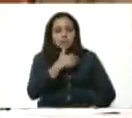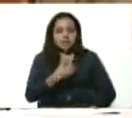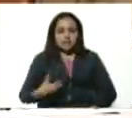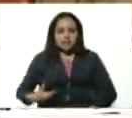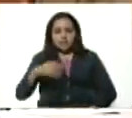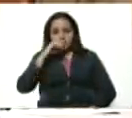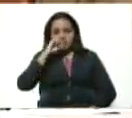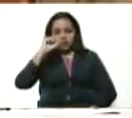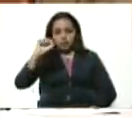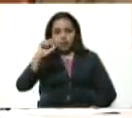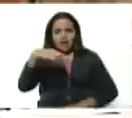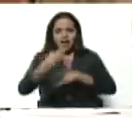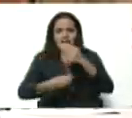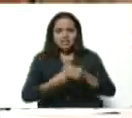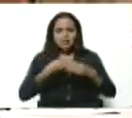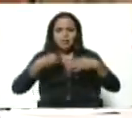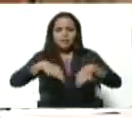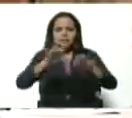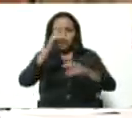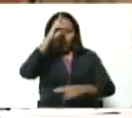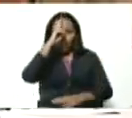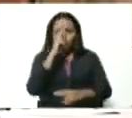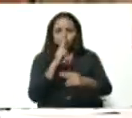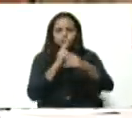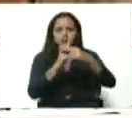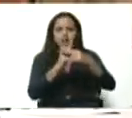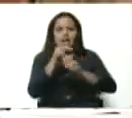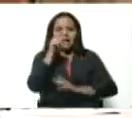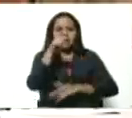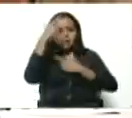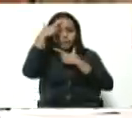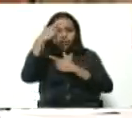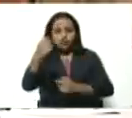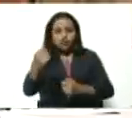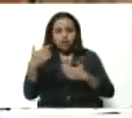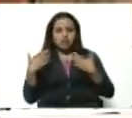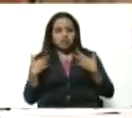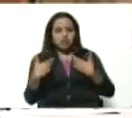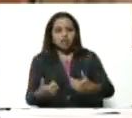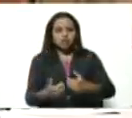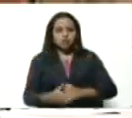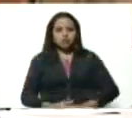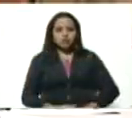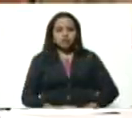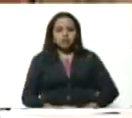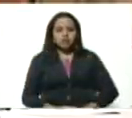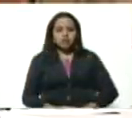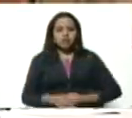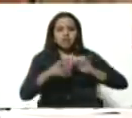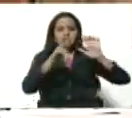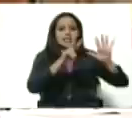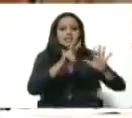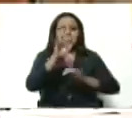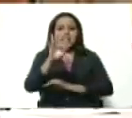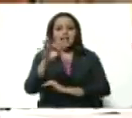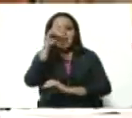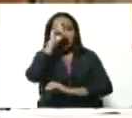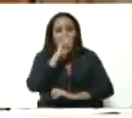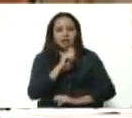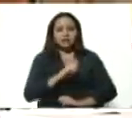rendimos un especial homenaje a este profesional de la salud que con sus 73 años